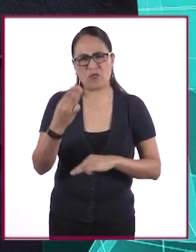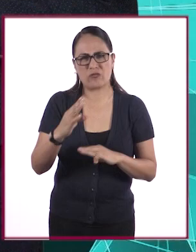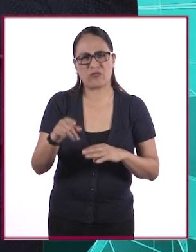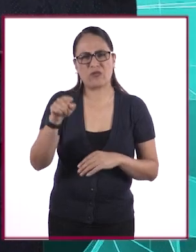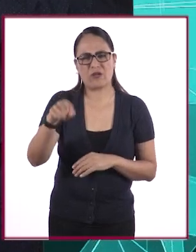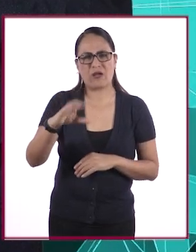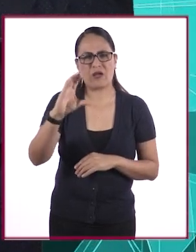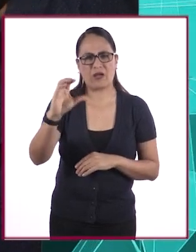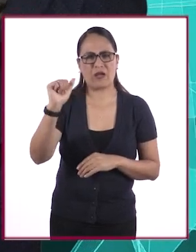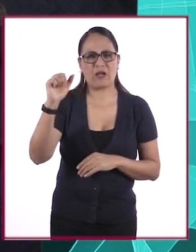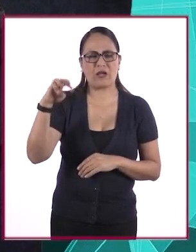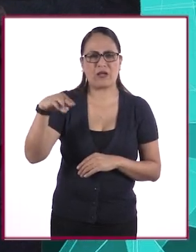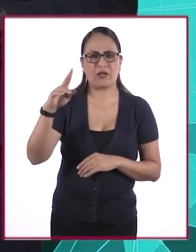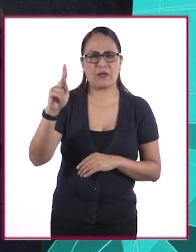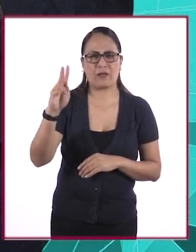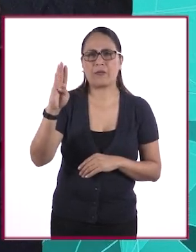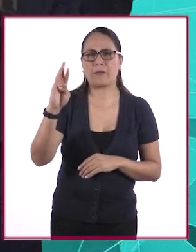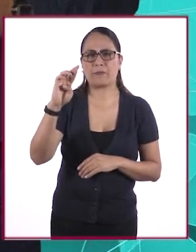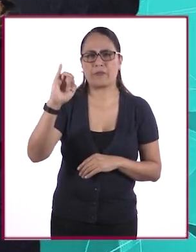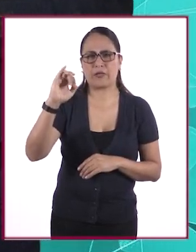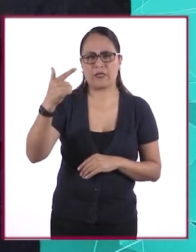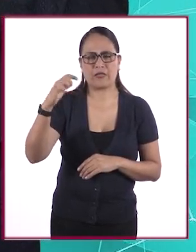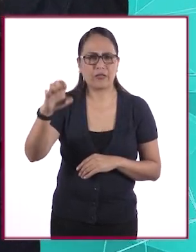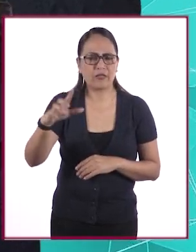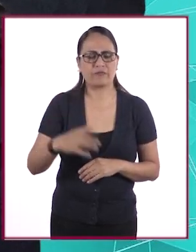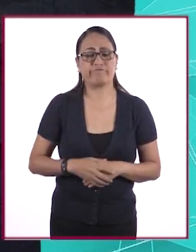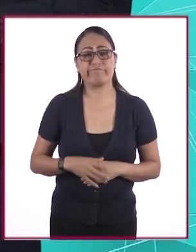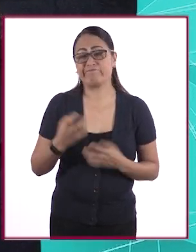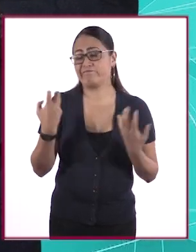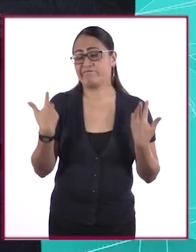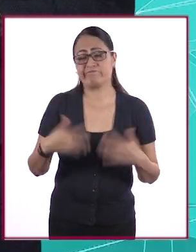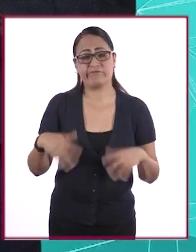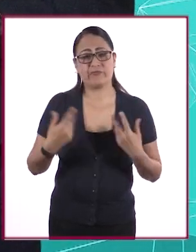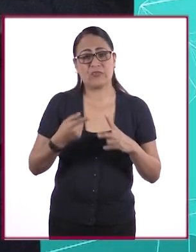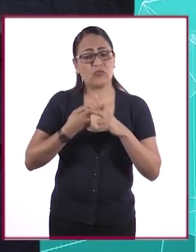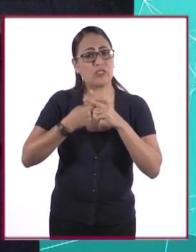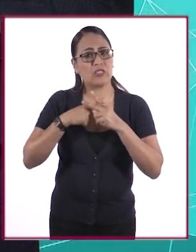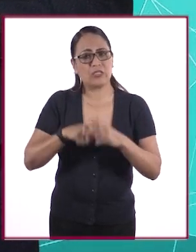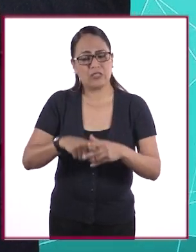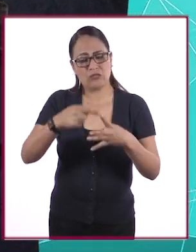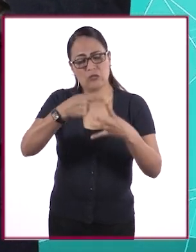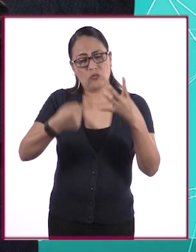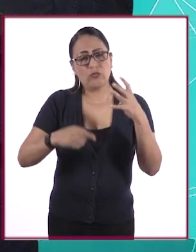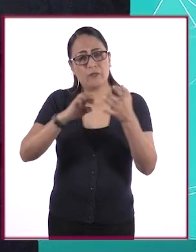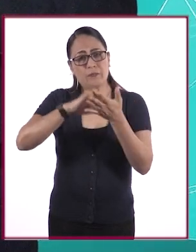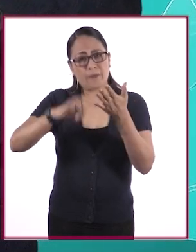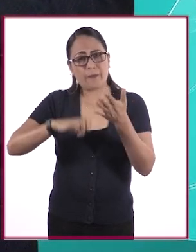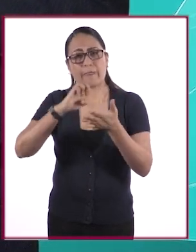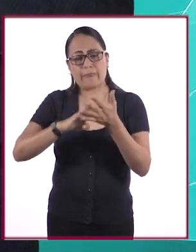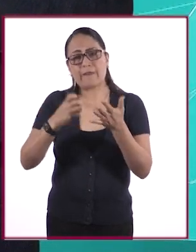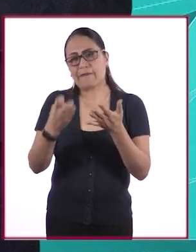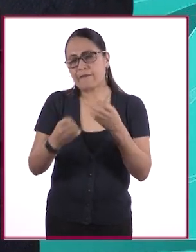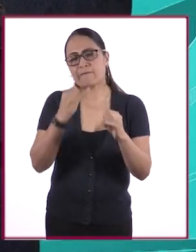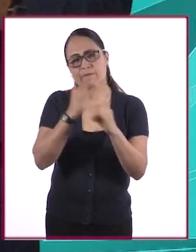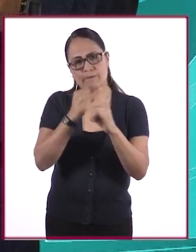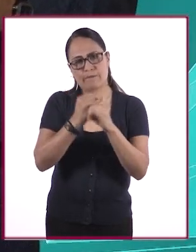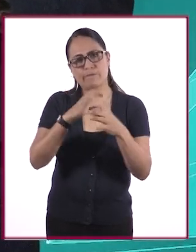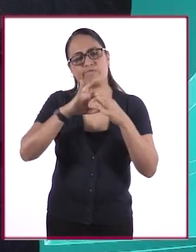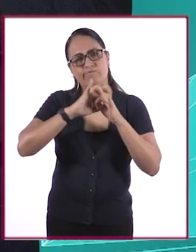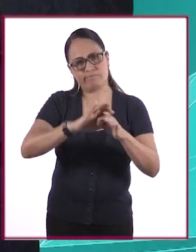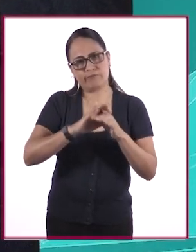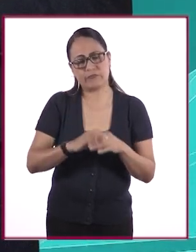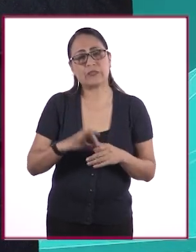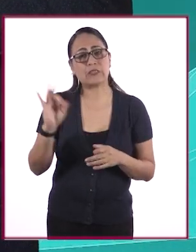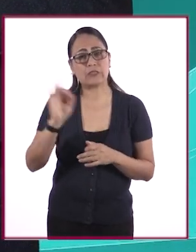Cambridge Analytica. Tienes toda la razón, Shada. Esto es apenas el comienzo, ya que los casos mencionados son parte del mundo del Internet. En los próximos